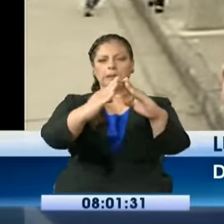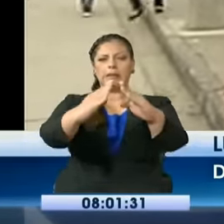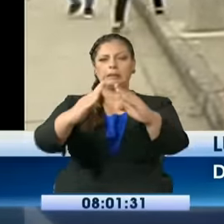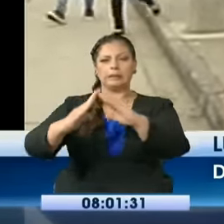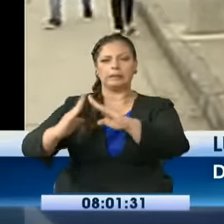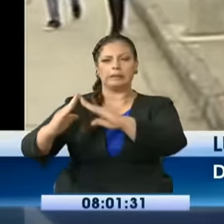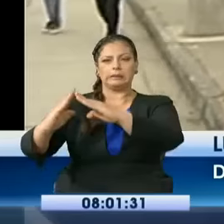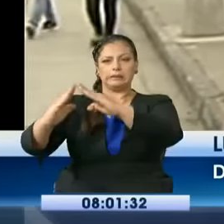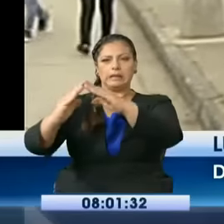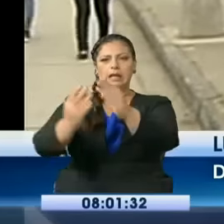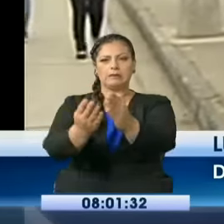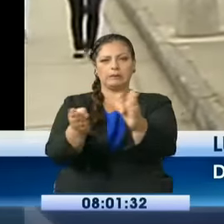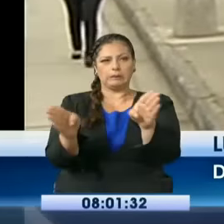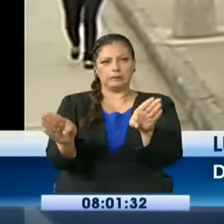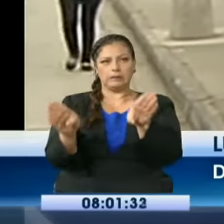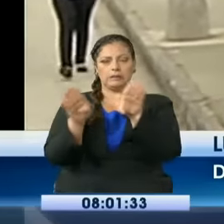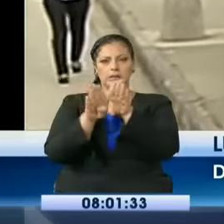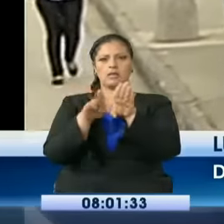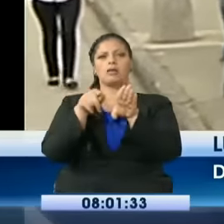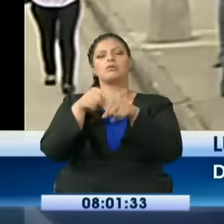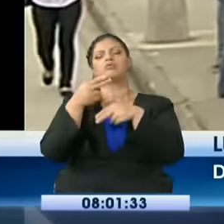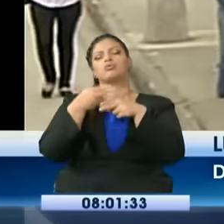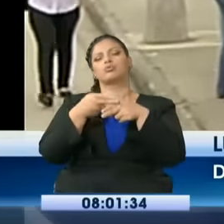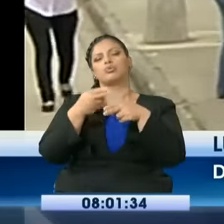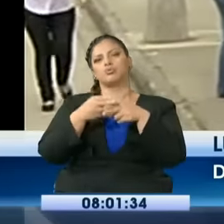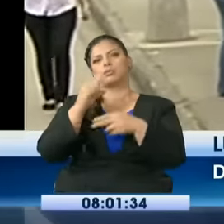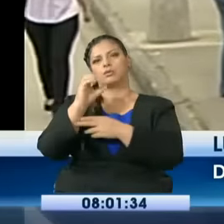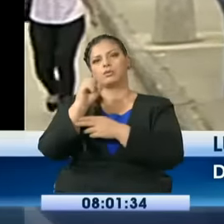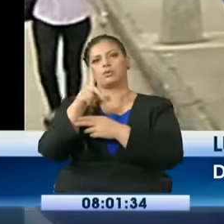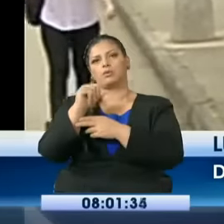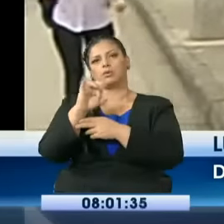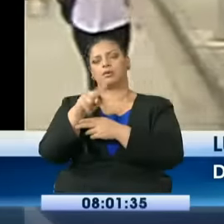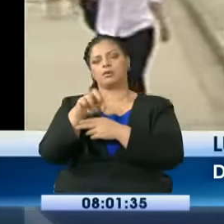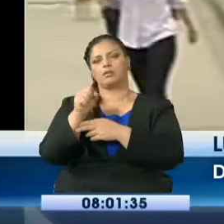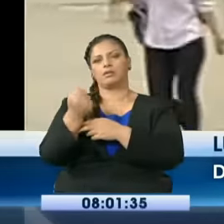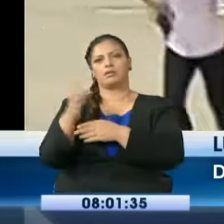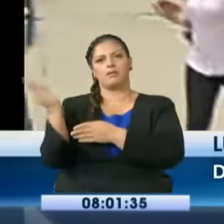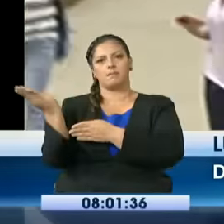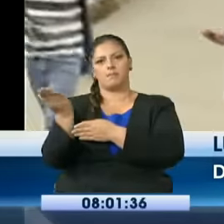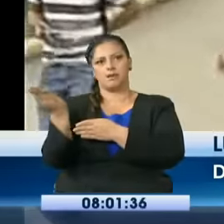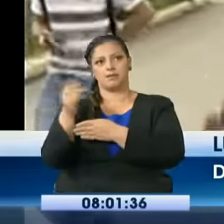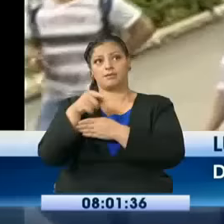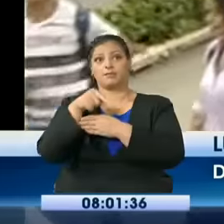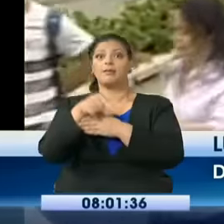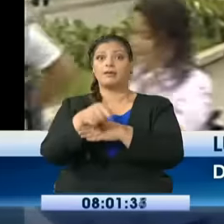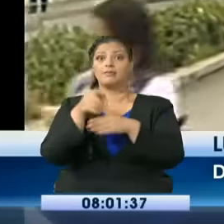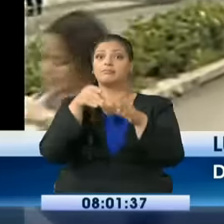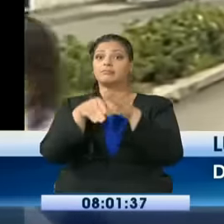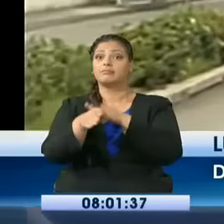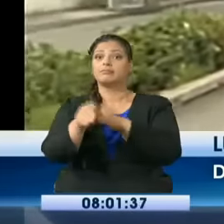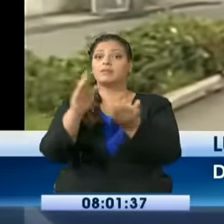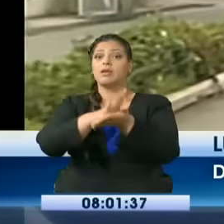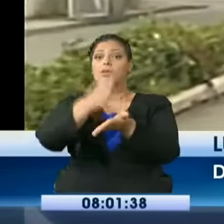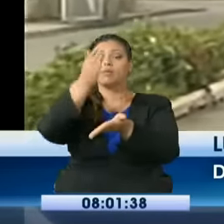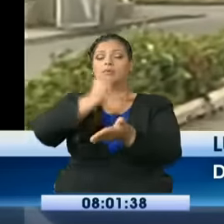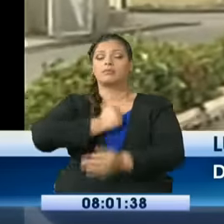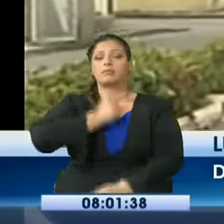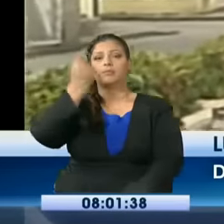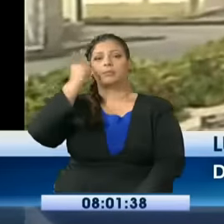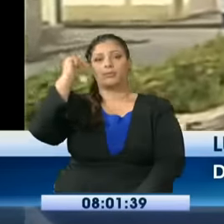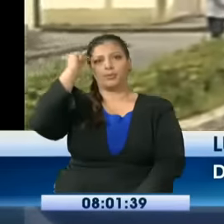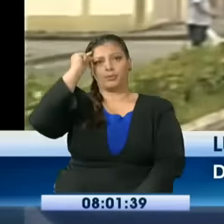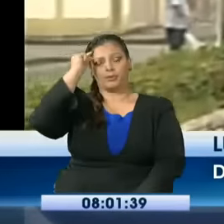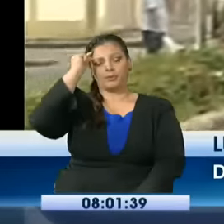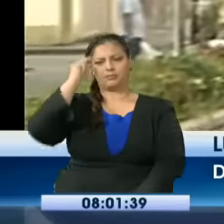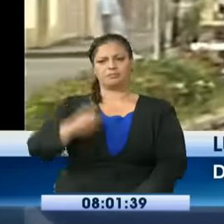con sus vehículos a dejar a sus hijos a la institución educativa que queda a unas cuadras dentro de la Ciudadela. Se les ha